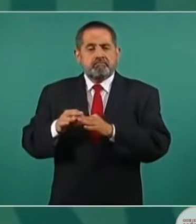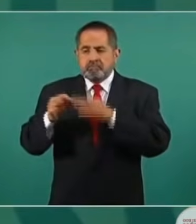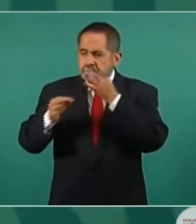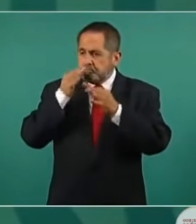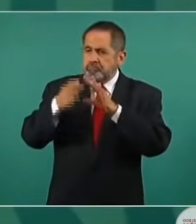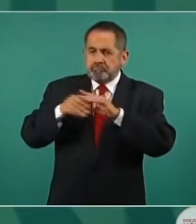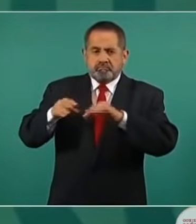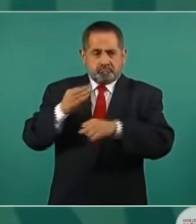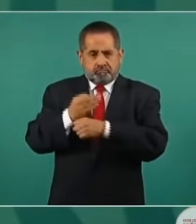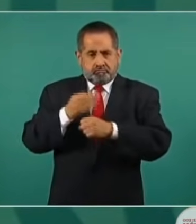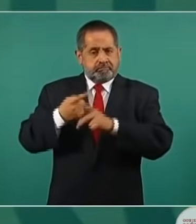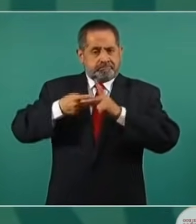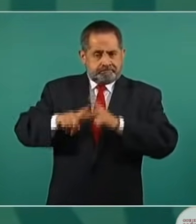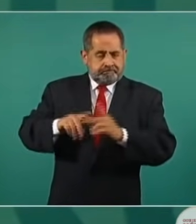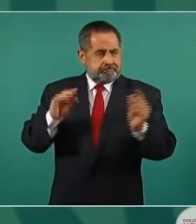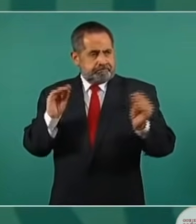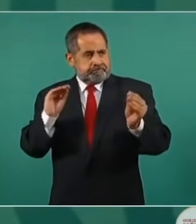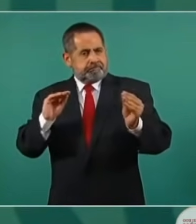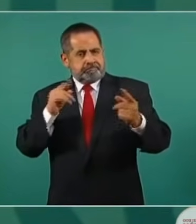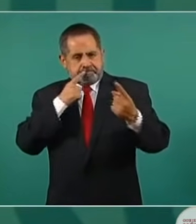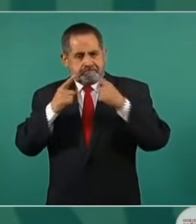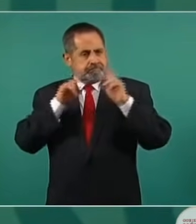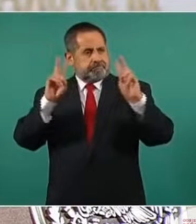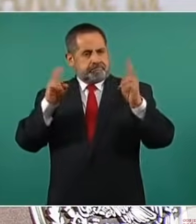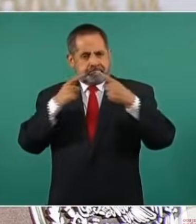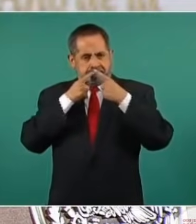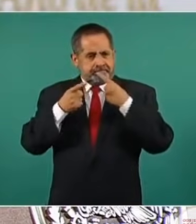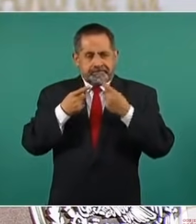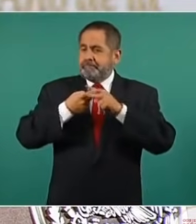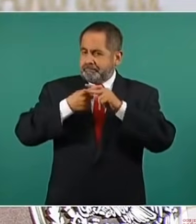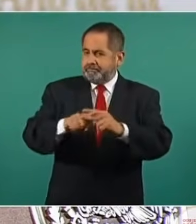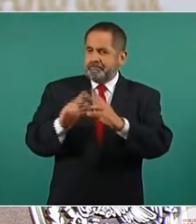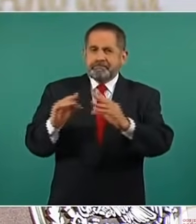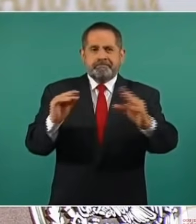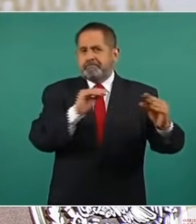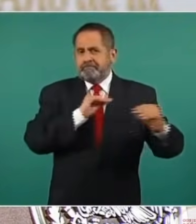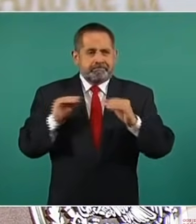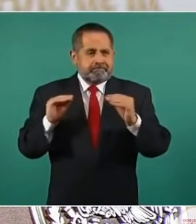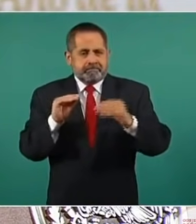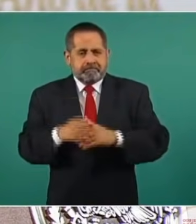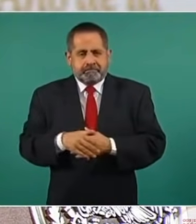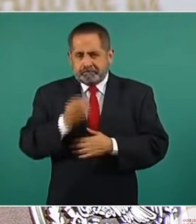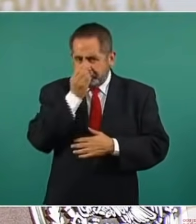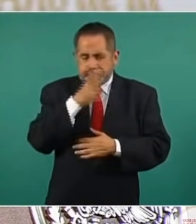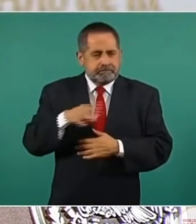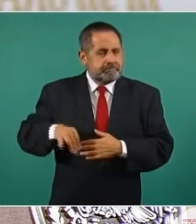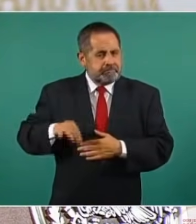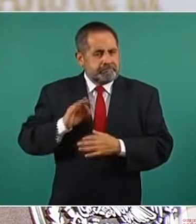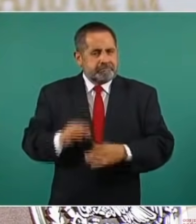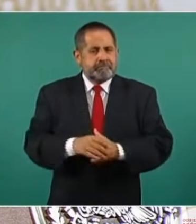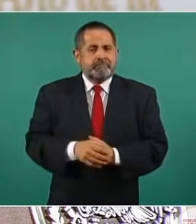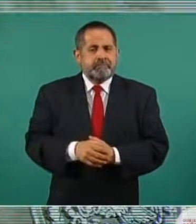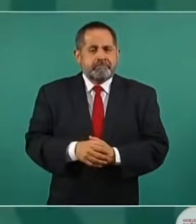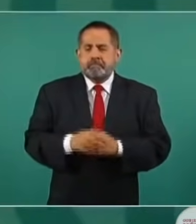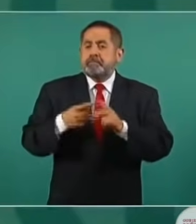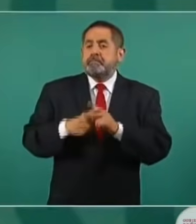dando un debate, una polémica, Y es interesantísimo lo que ya